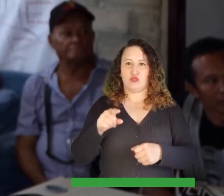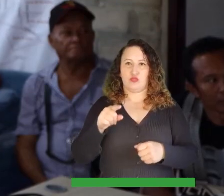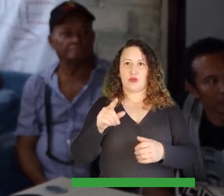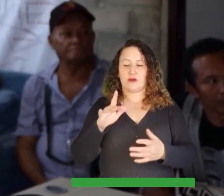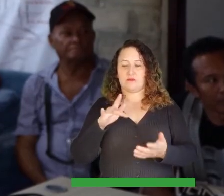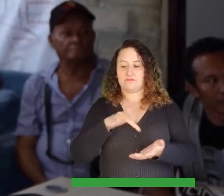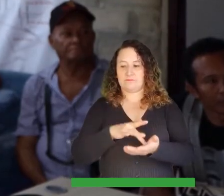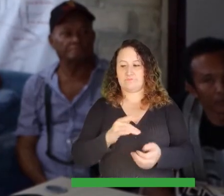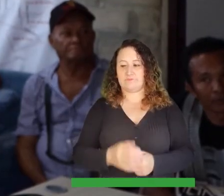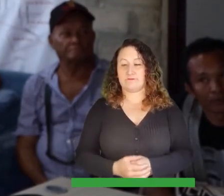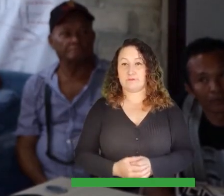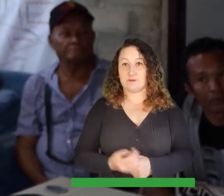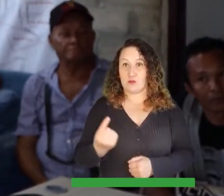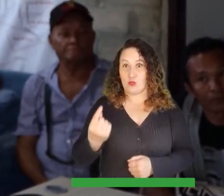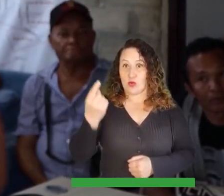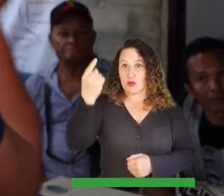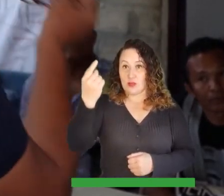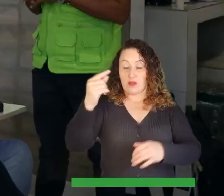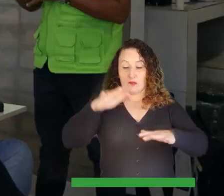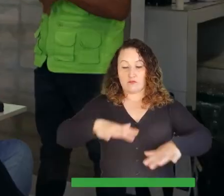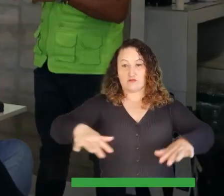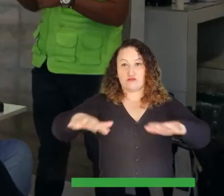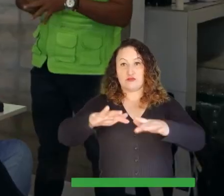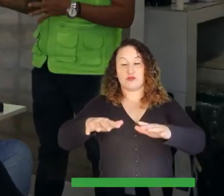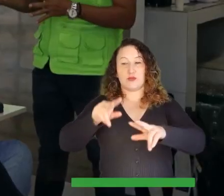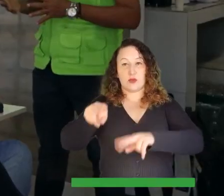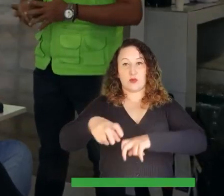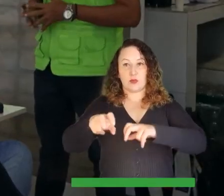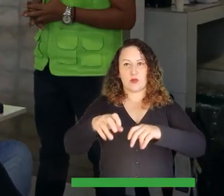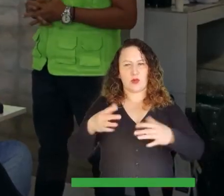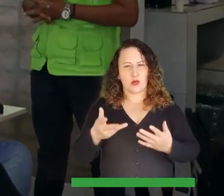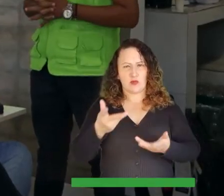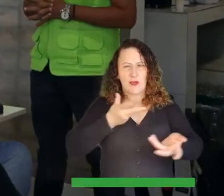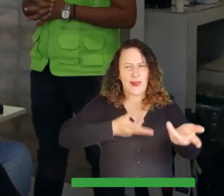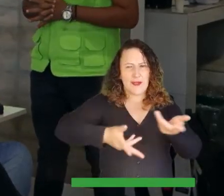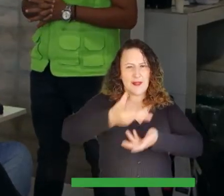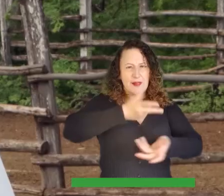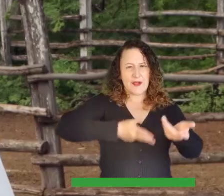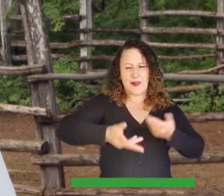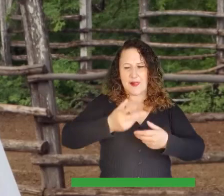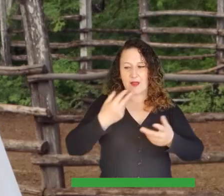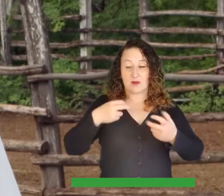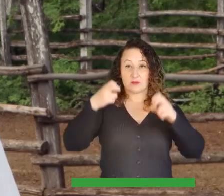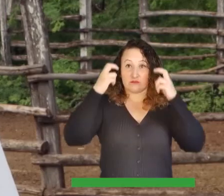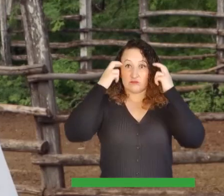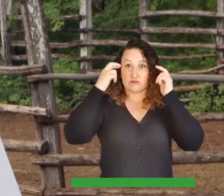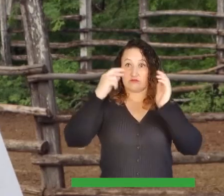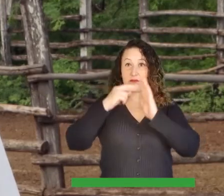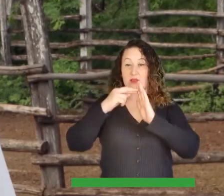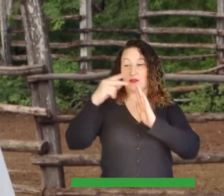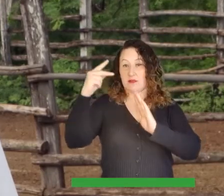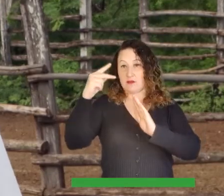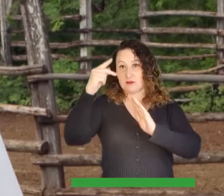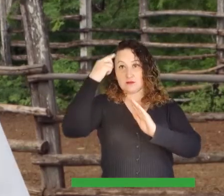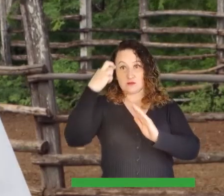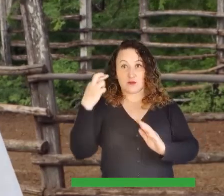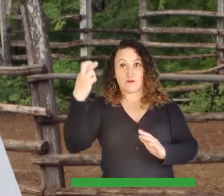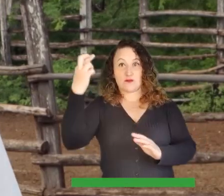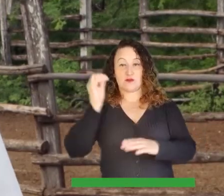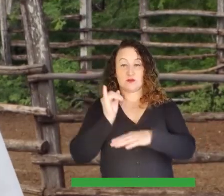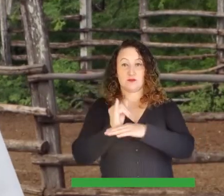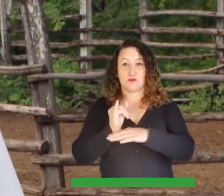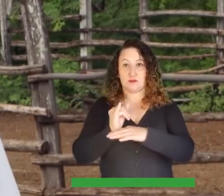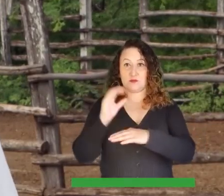de la política de extensión agropecuaria es el intercambio de conocimientos técnicos y profesionales del